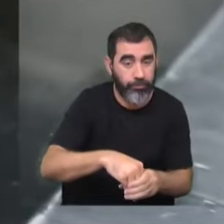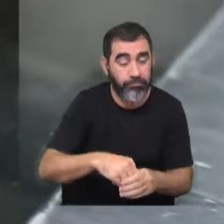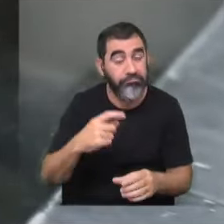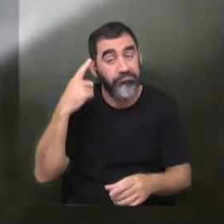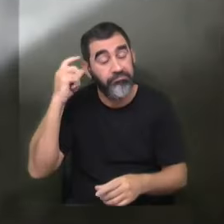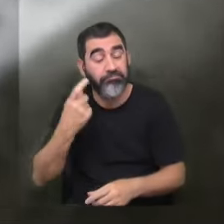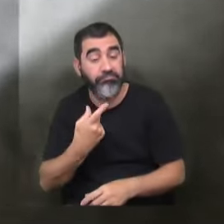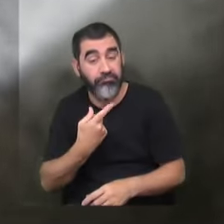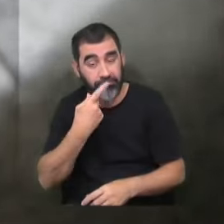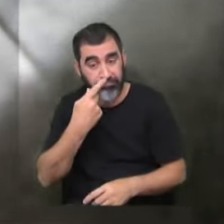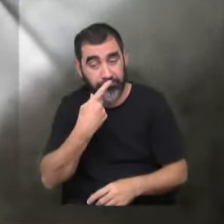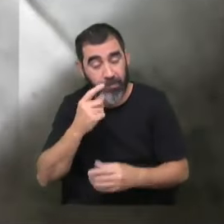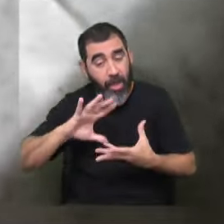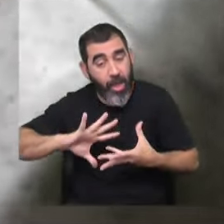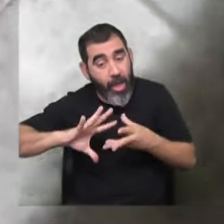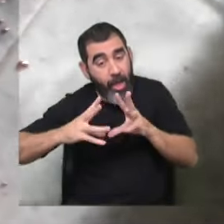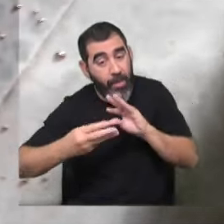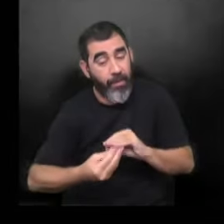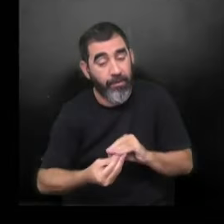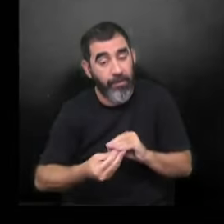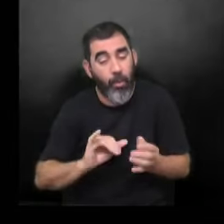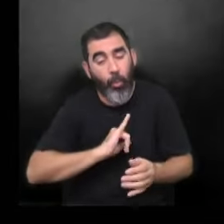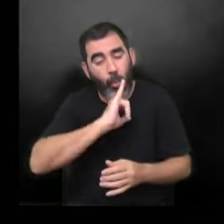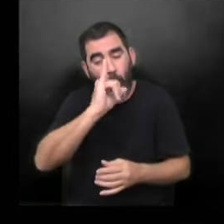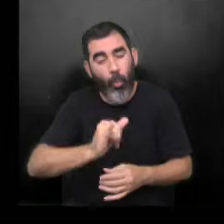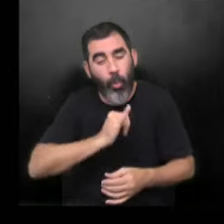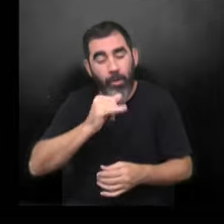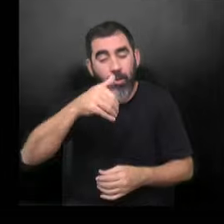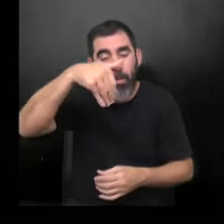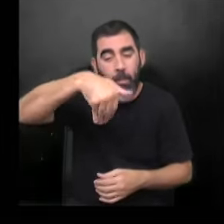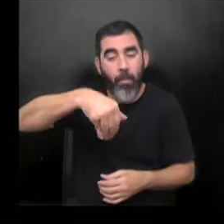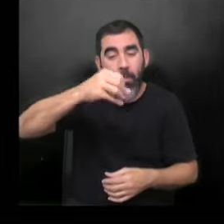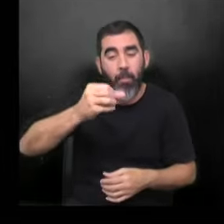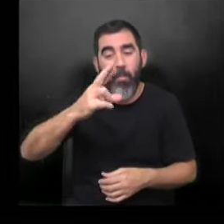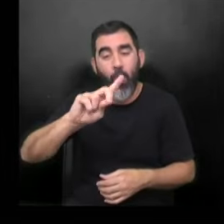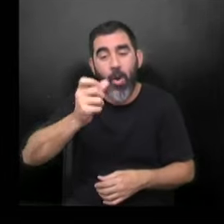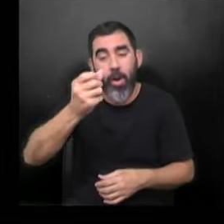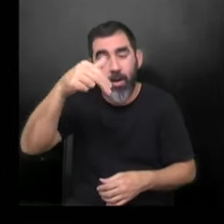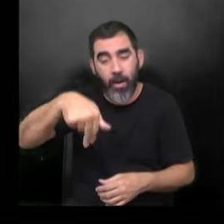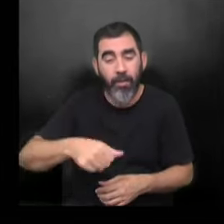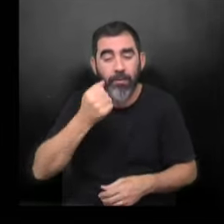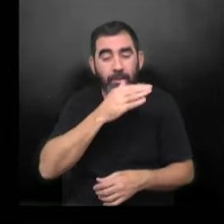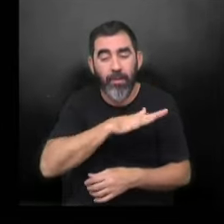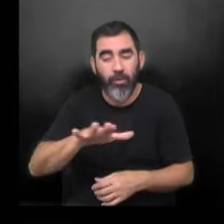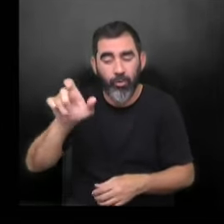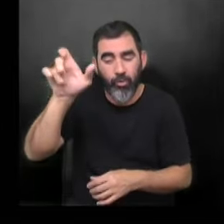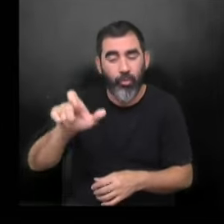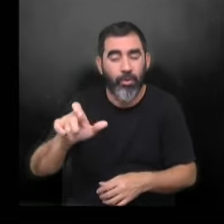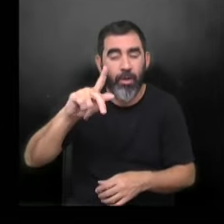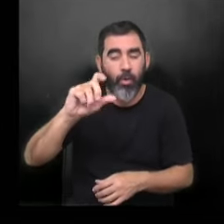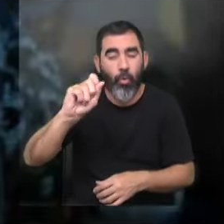ser interesante. Es una adaptación de la novela de Richard Morgan, que se centra en la historia de Takeshi Kovacs,